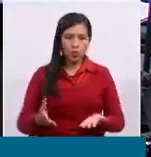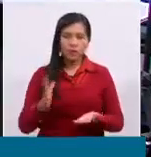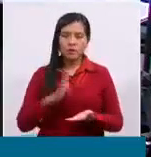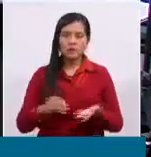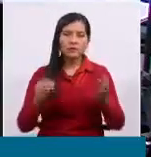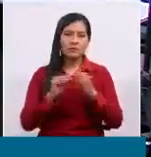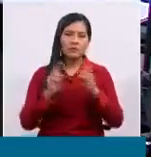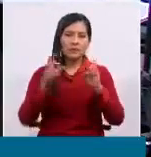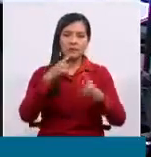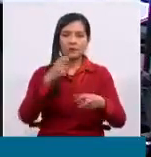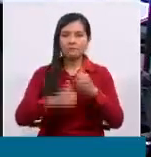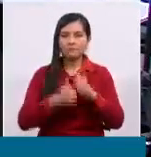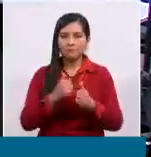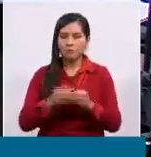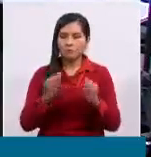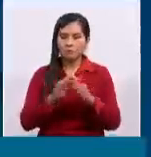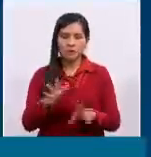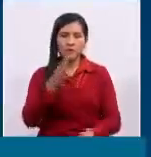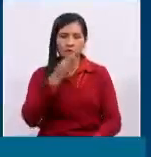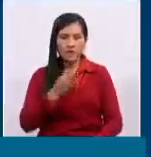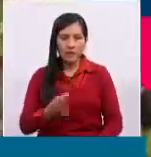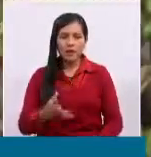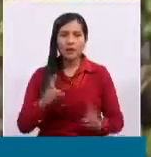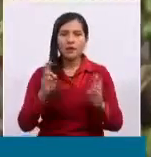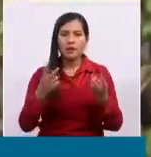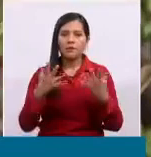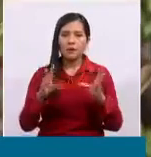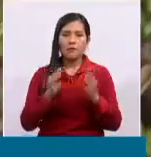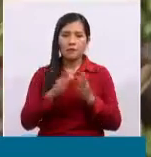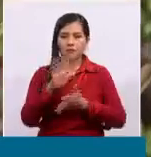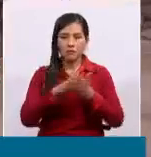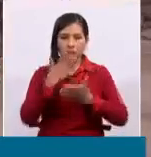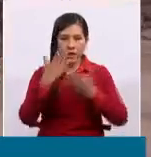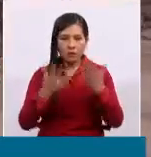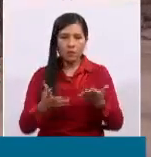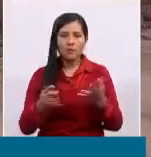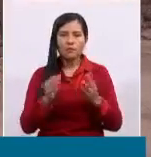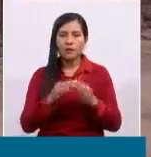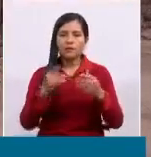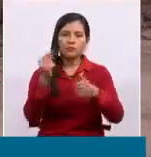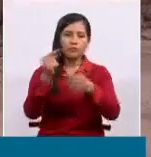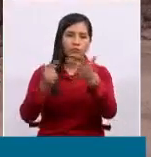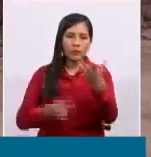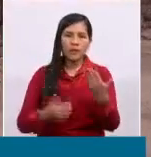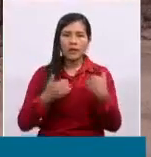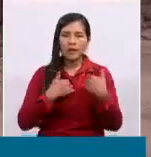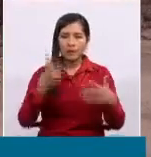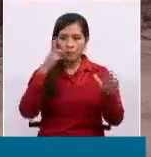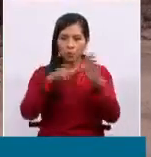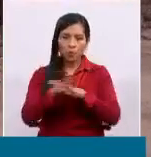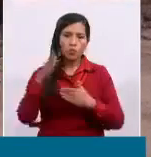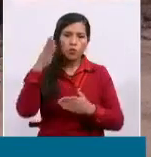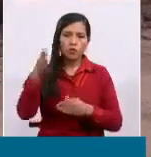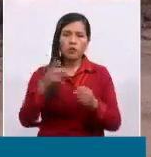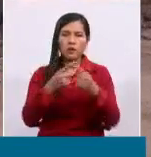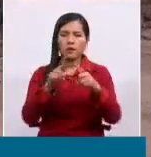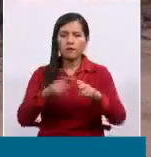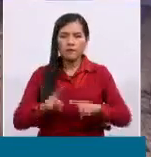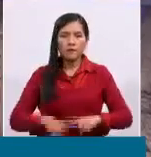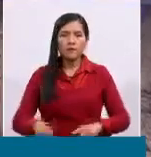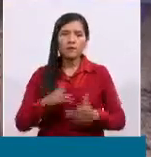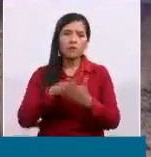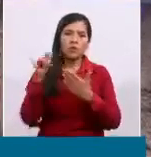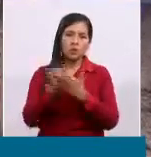nuestro complejo de olefinas, nuestro complejo de aromáticos. Entonces tenemos una gran proyección de diferentes proyectos en cuanto a la